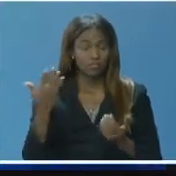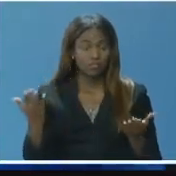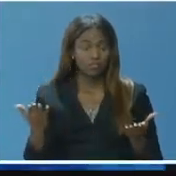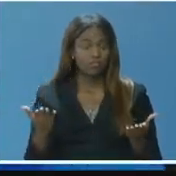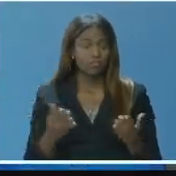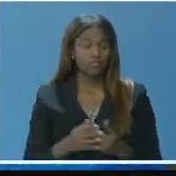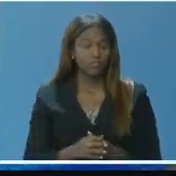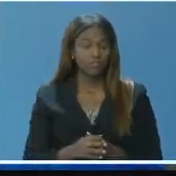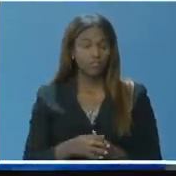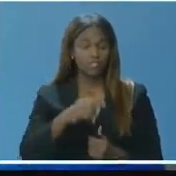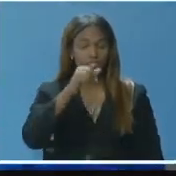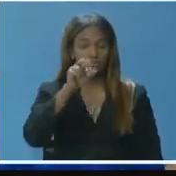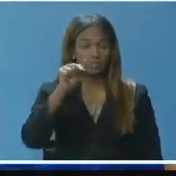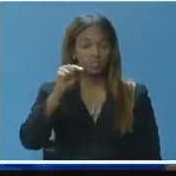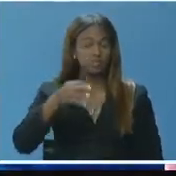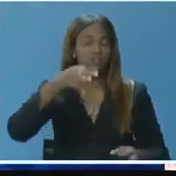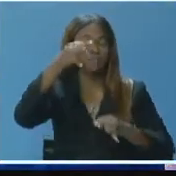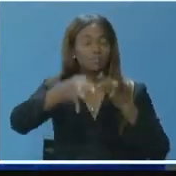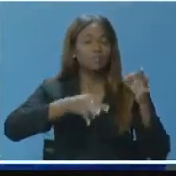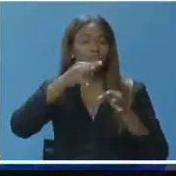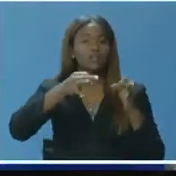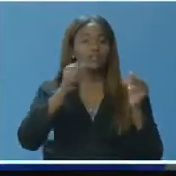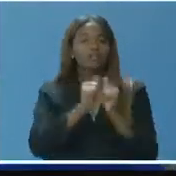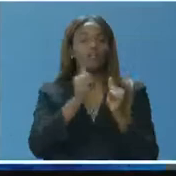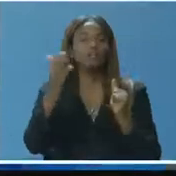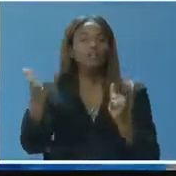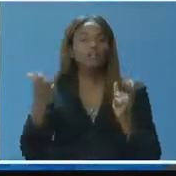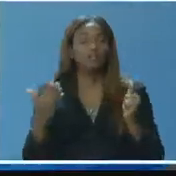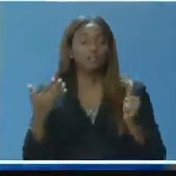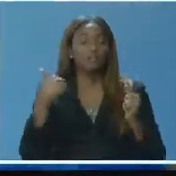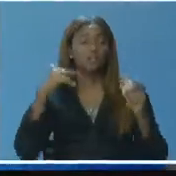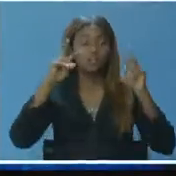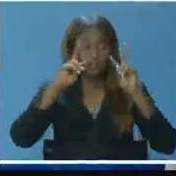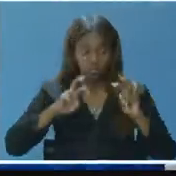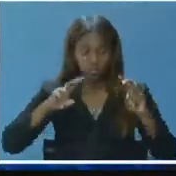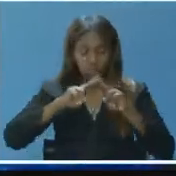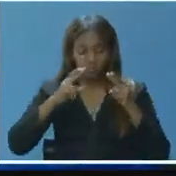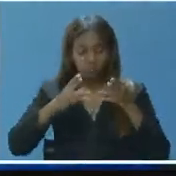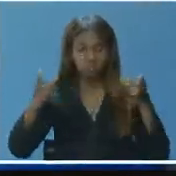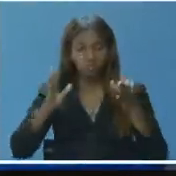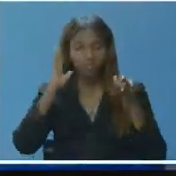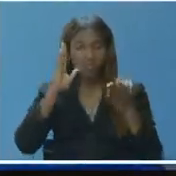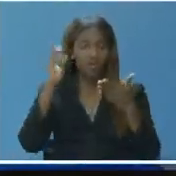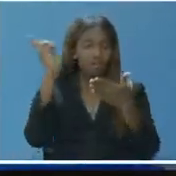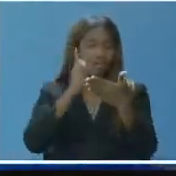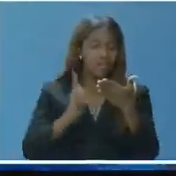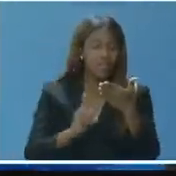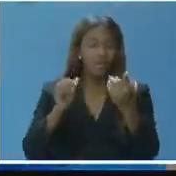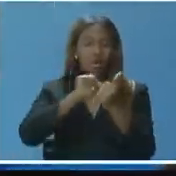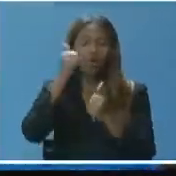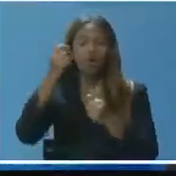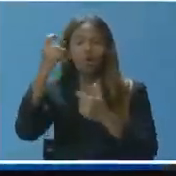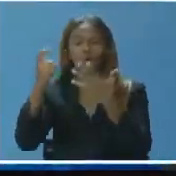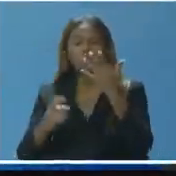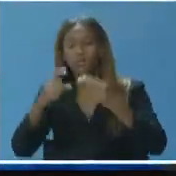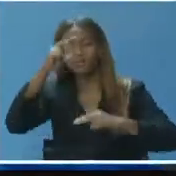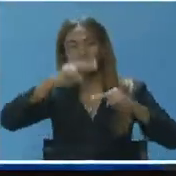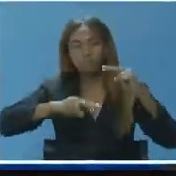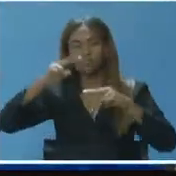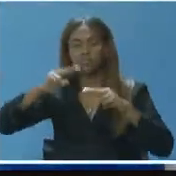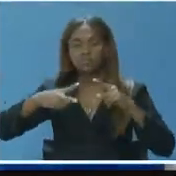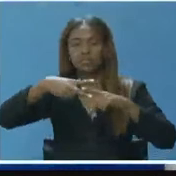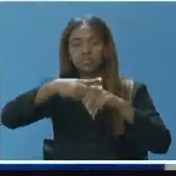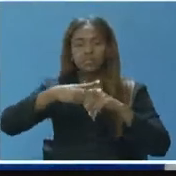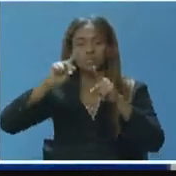coordina así en un día. Germán Brito explicó que a través de esos encuentros analizarán los diseños y otros puntos de la construcción y reparación